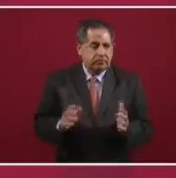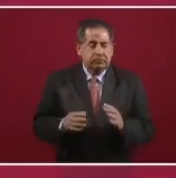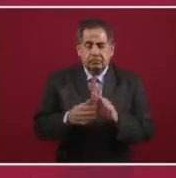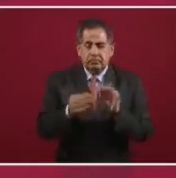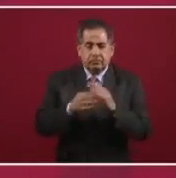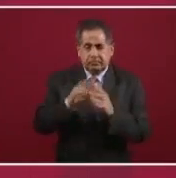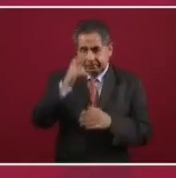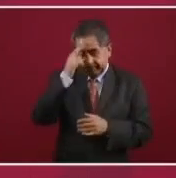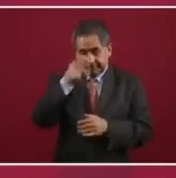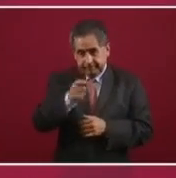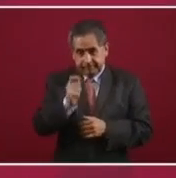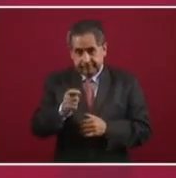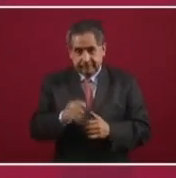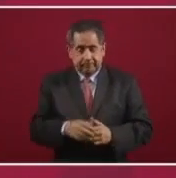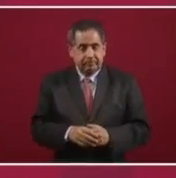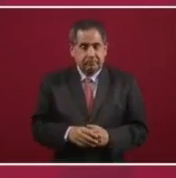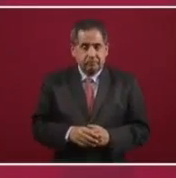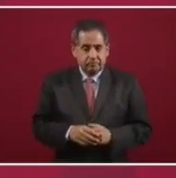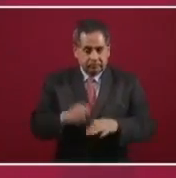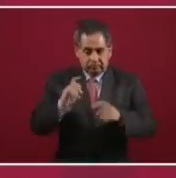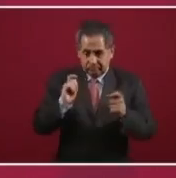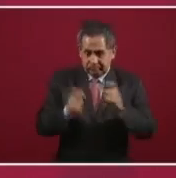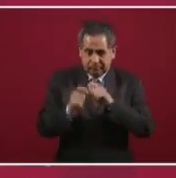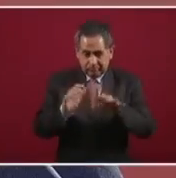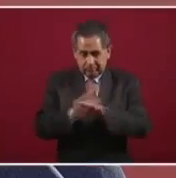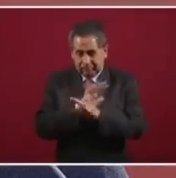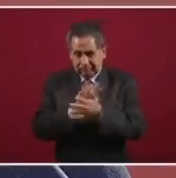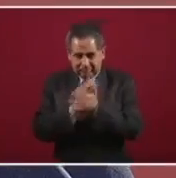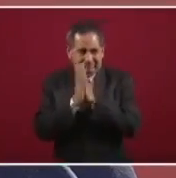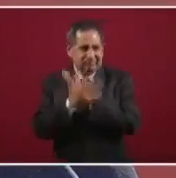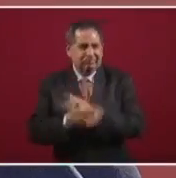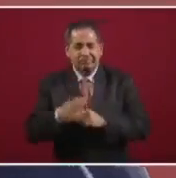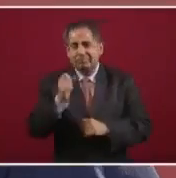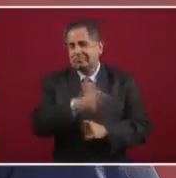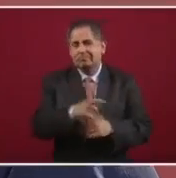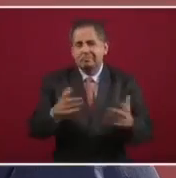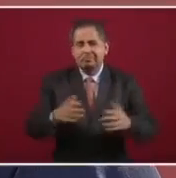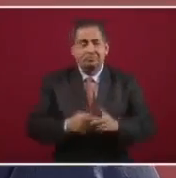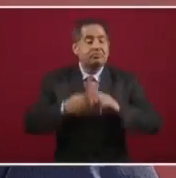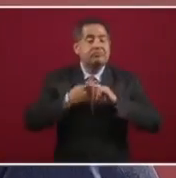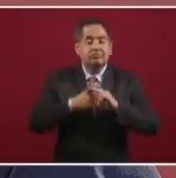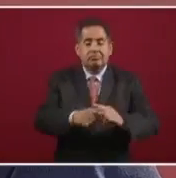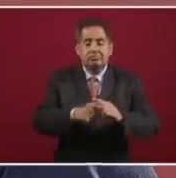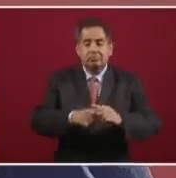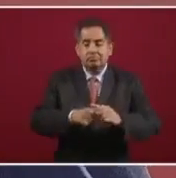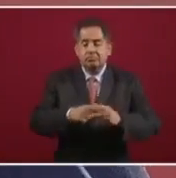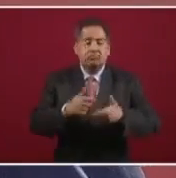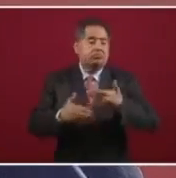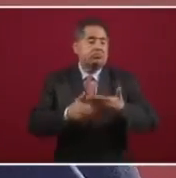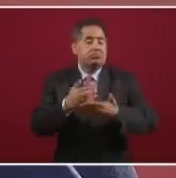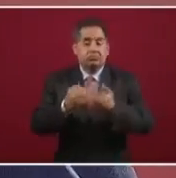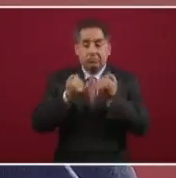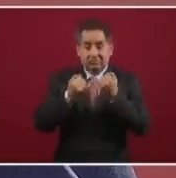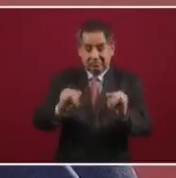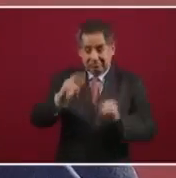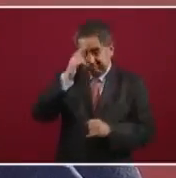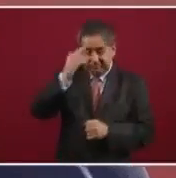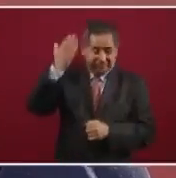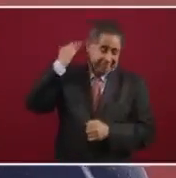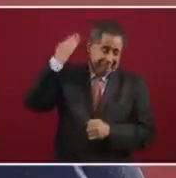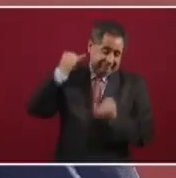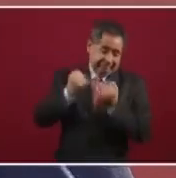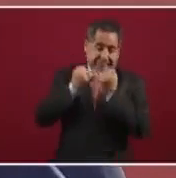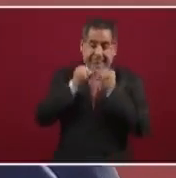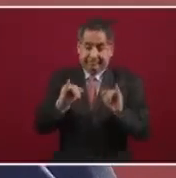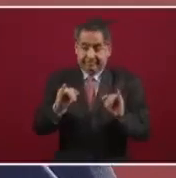después de las transformaciones? Cuando inicia la lucha de independencia,